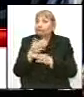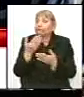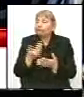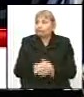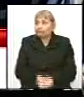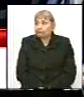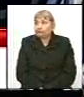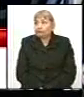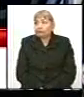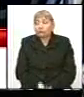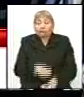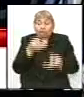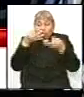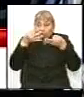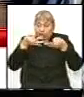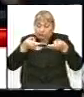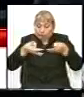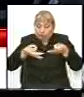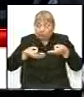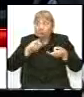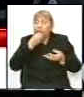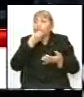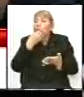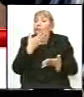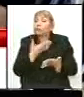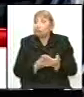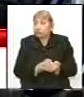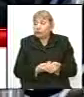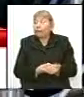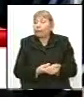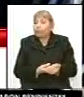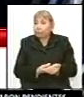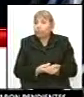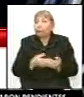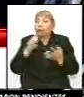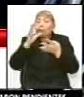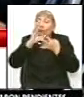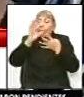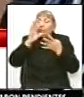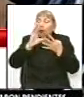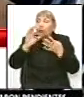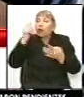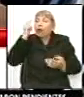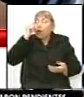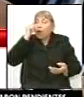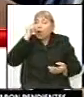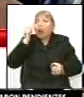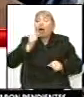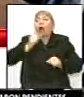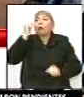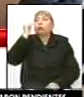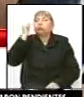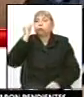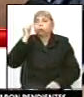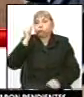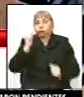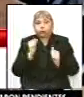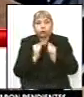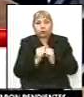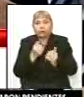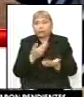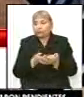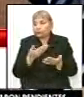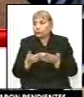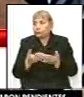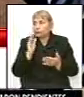que definirían más bien criterios para salvaguardar los derechos cuando se trate de infraestructura,